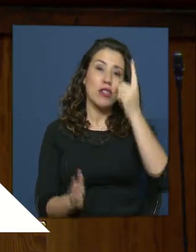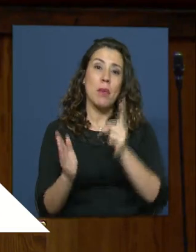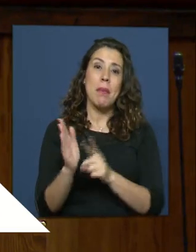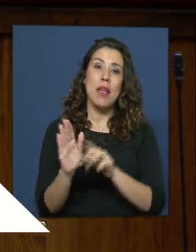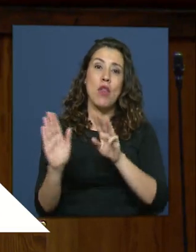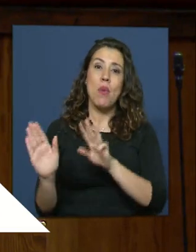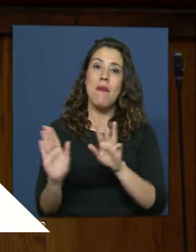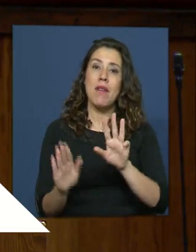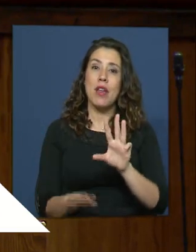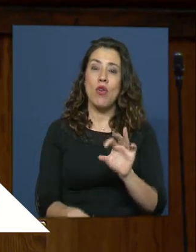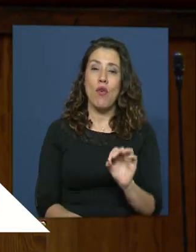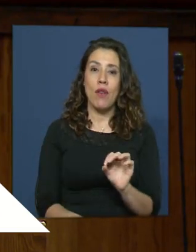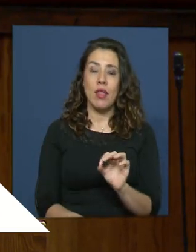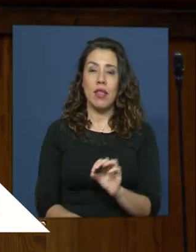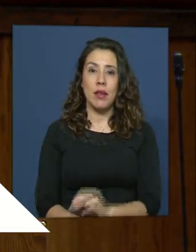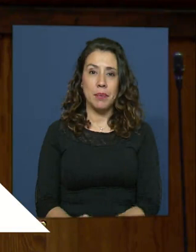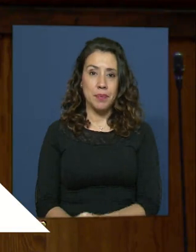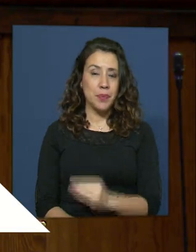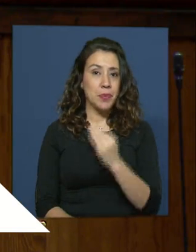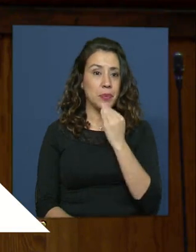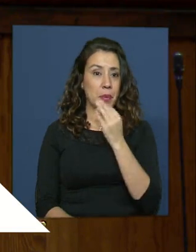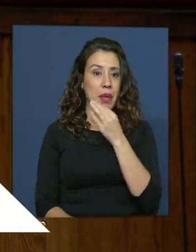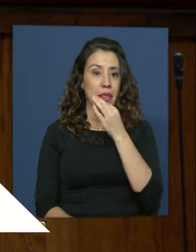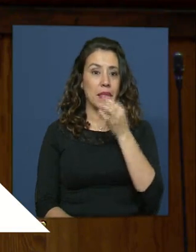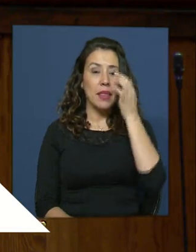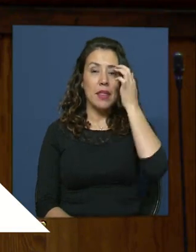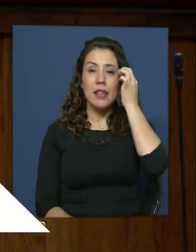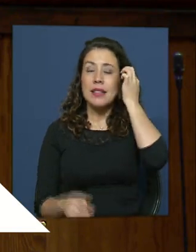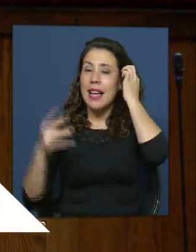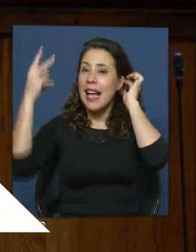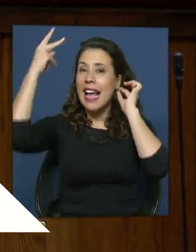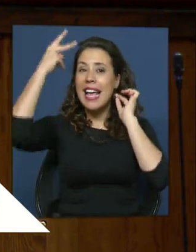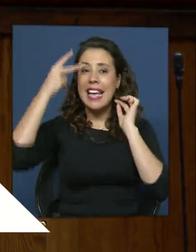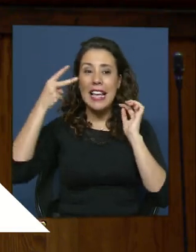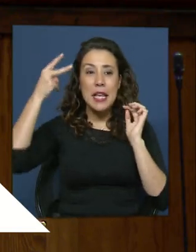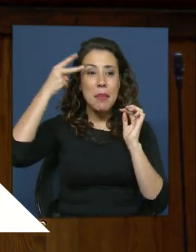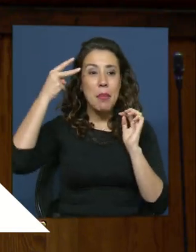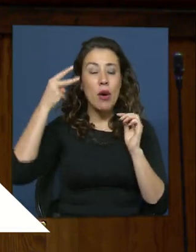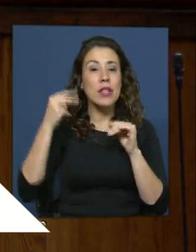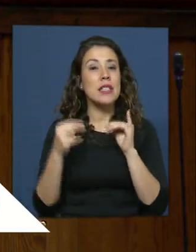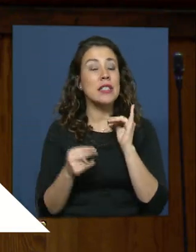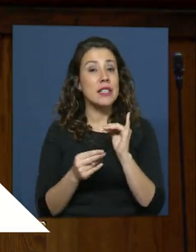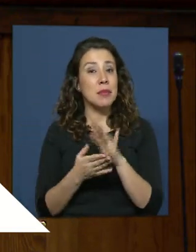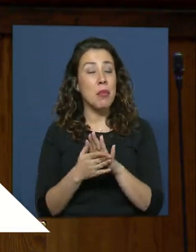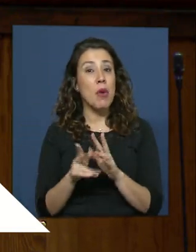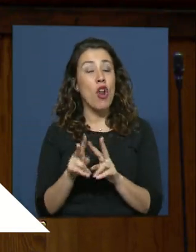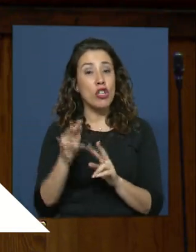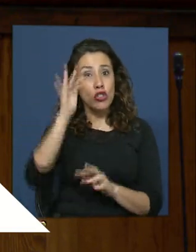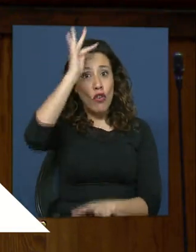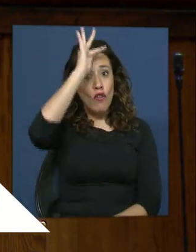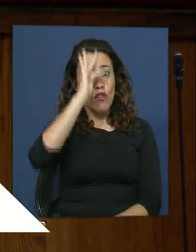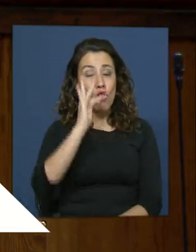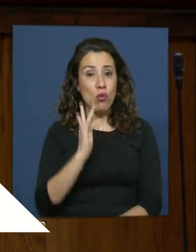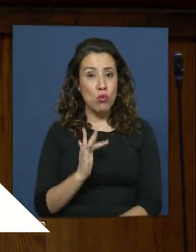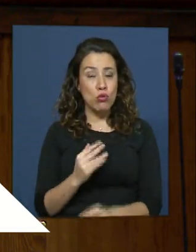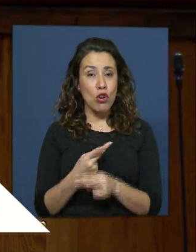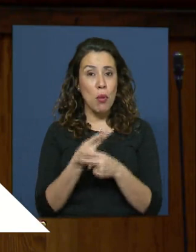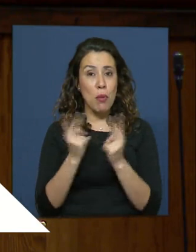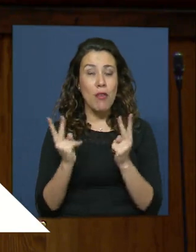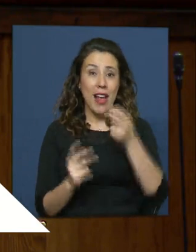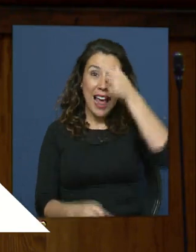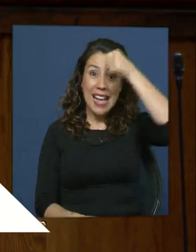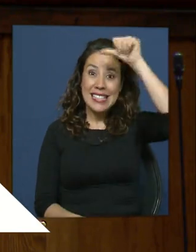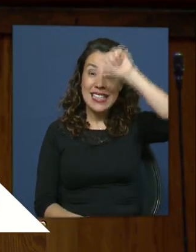1990. Asimismo, dispone que en la hipótesis de que el delito sea cometido por funcionarios públicos, la pena